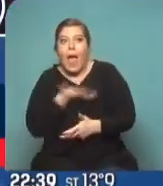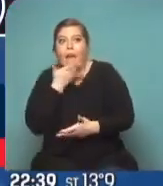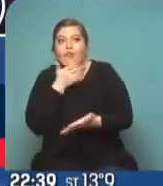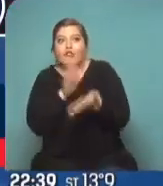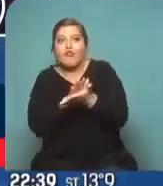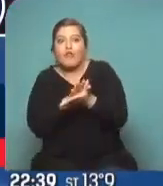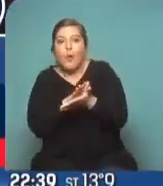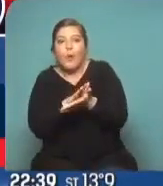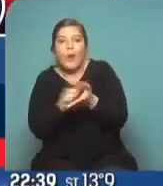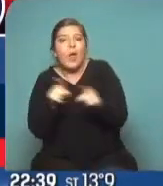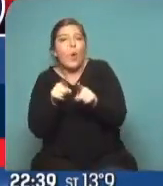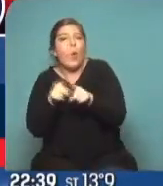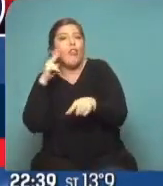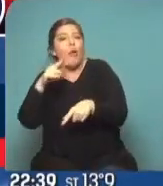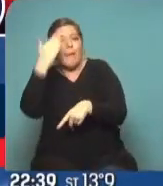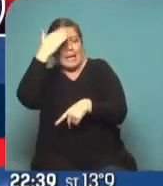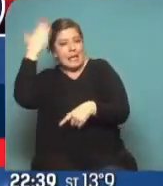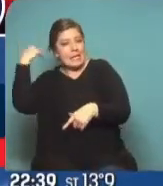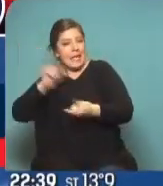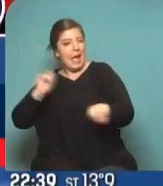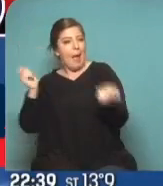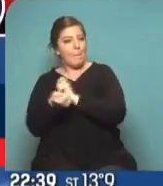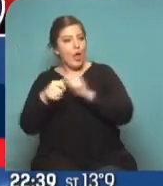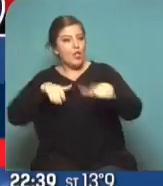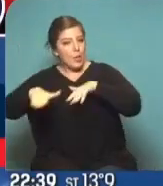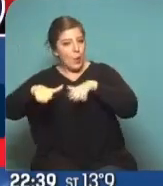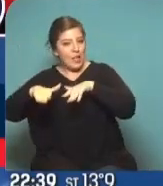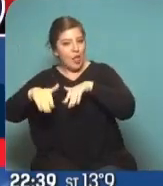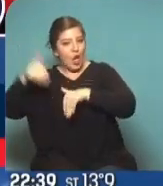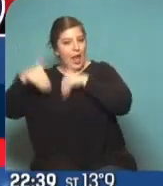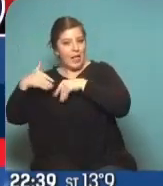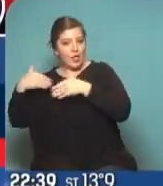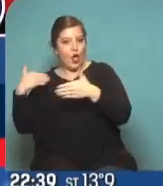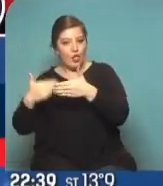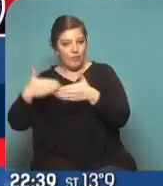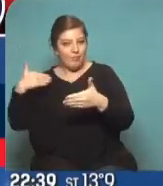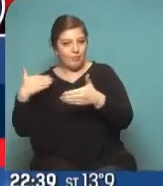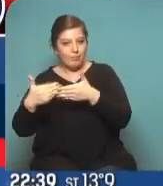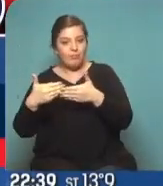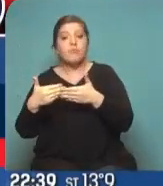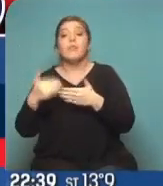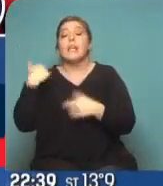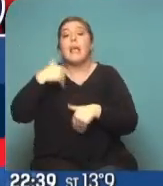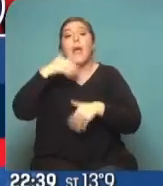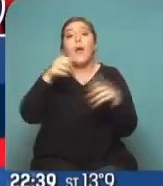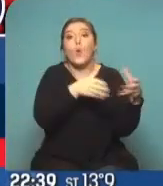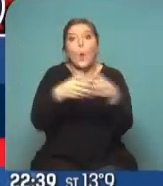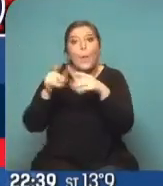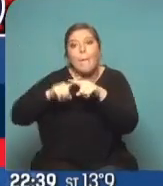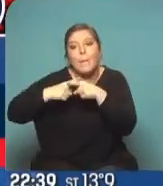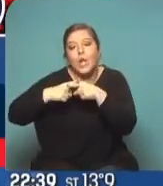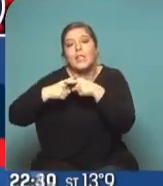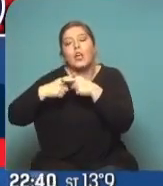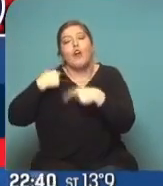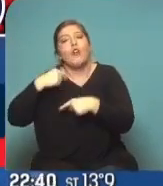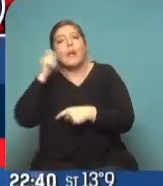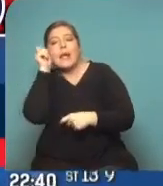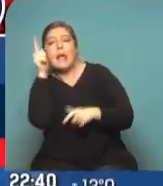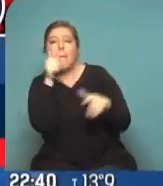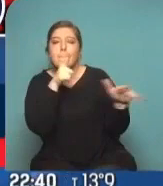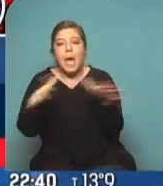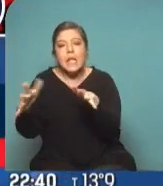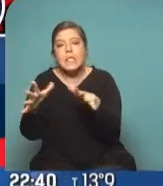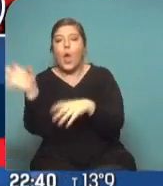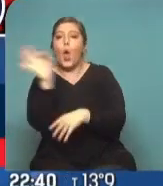sucedió en 2015, que se revirtió la situación. Quizás también votantes que fueron a partidos políticos con ideologías semejantes